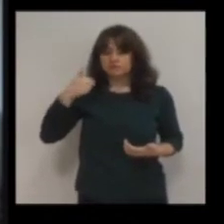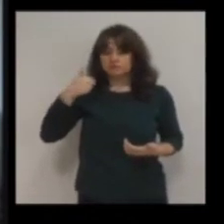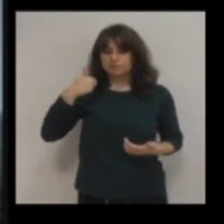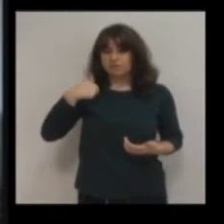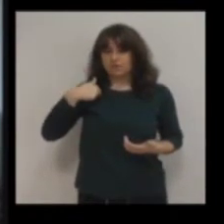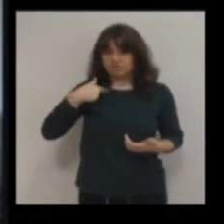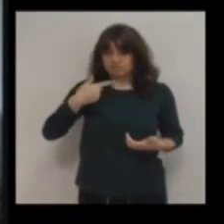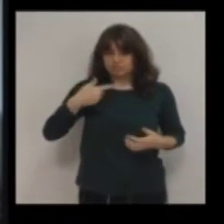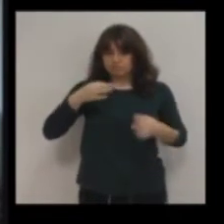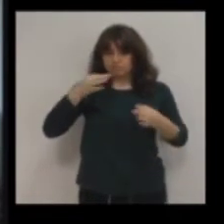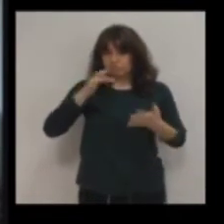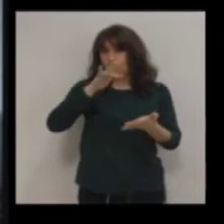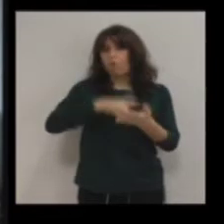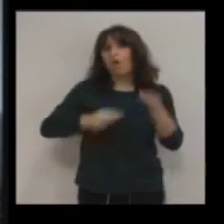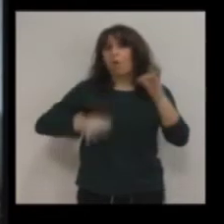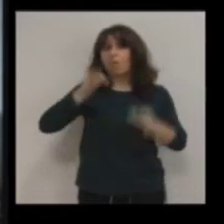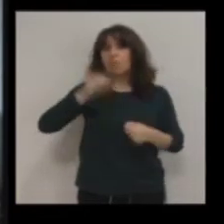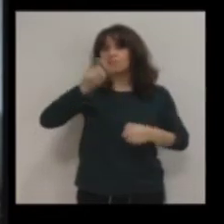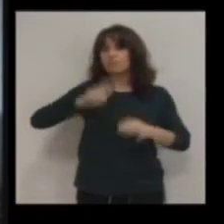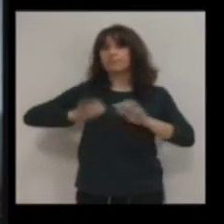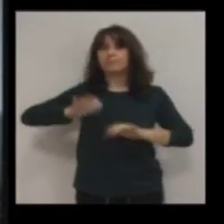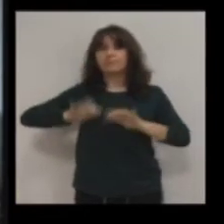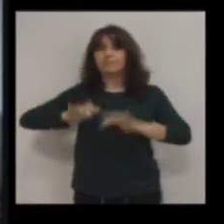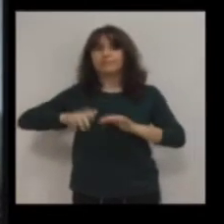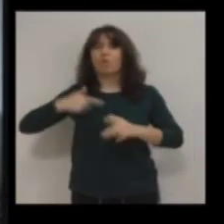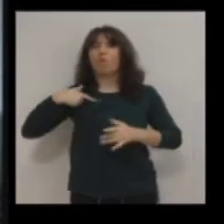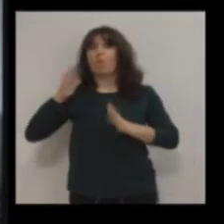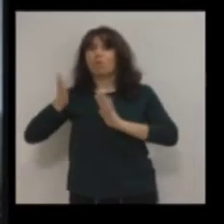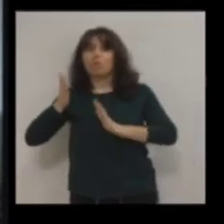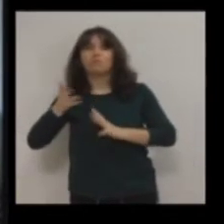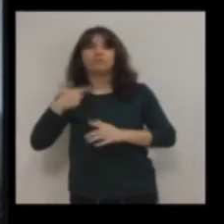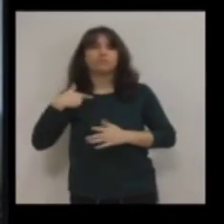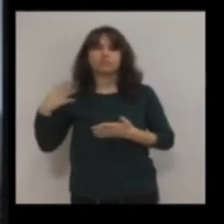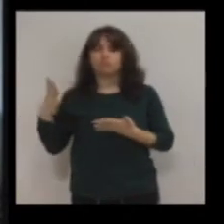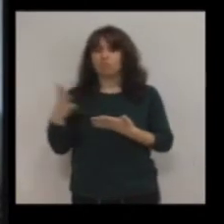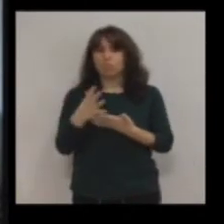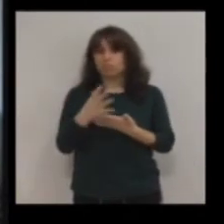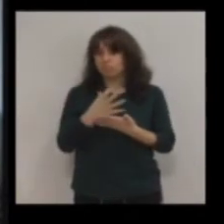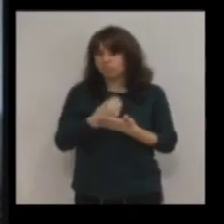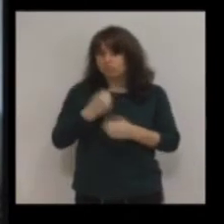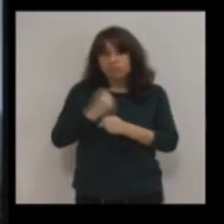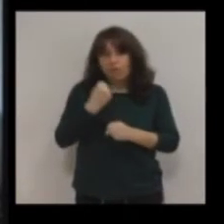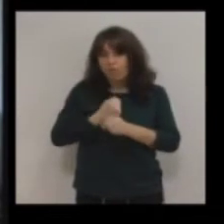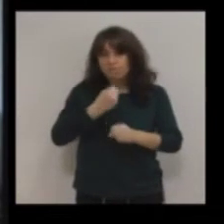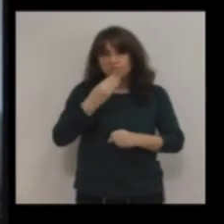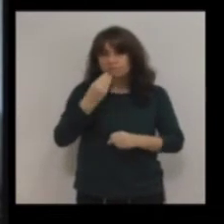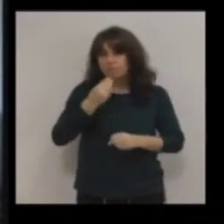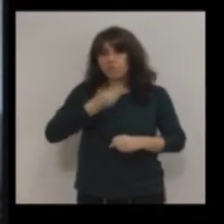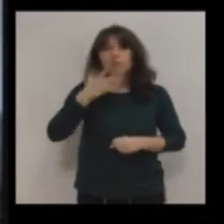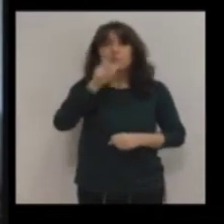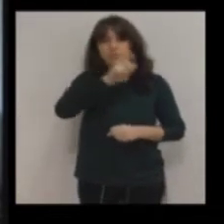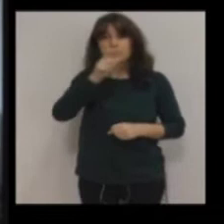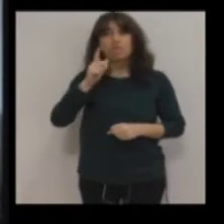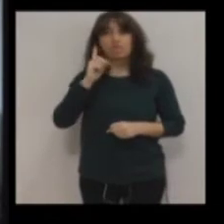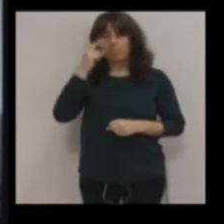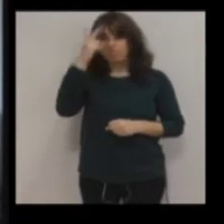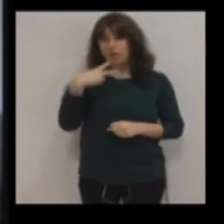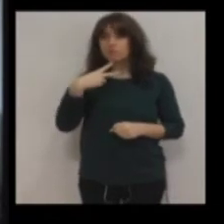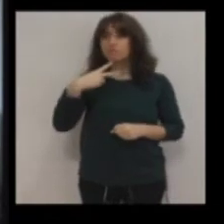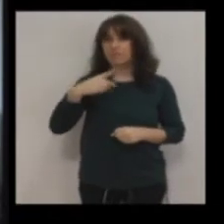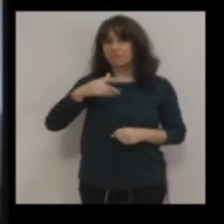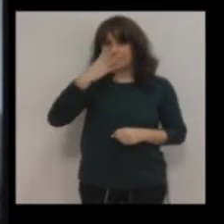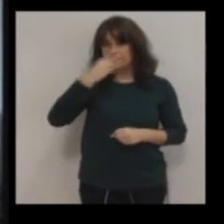que se hace en el acto del juicio están haciendo una gran labor, y son todas estas personas son ciegas y van con su